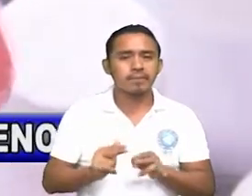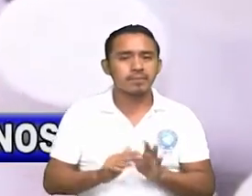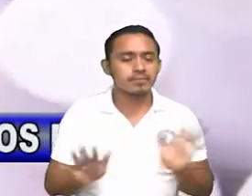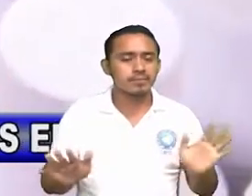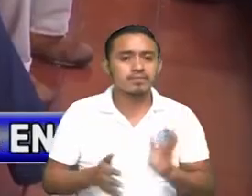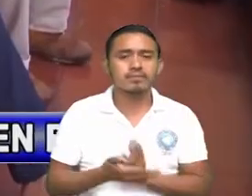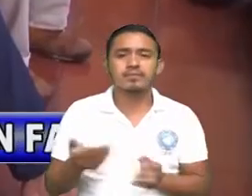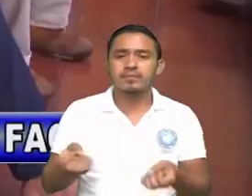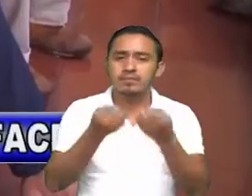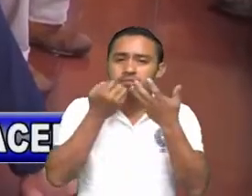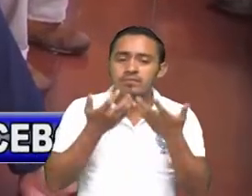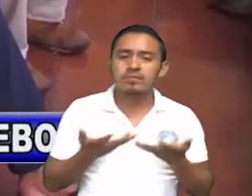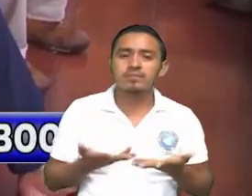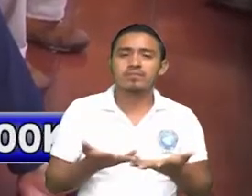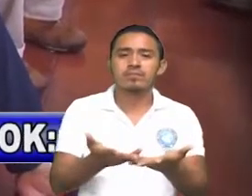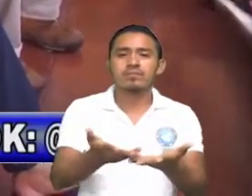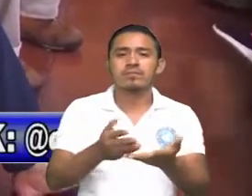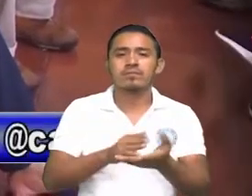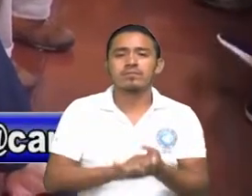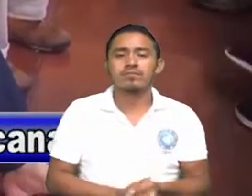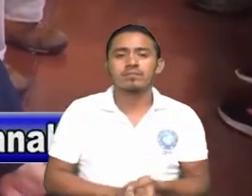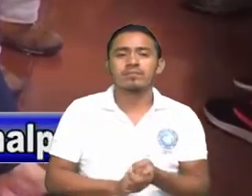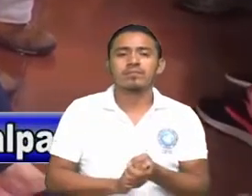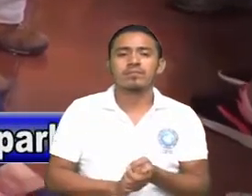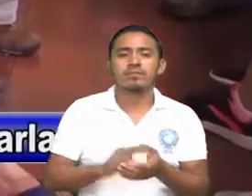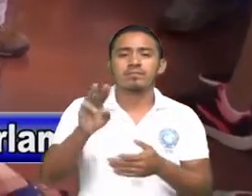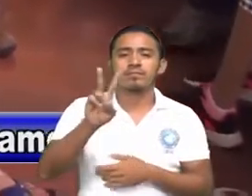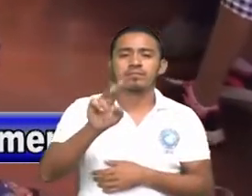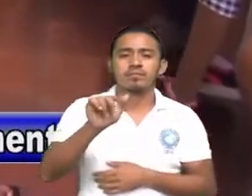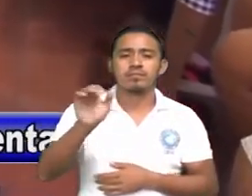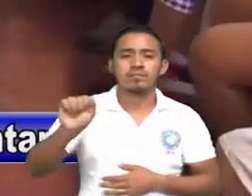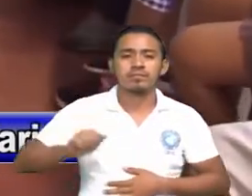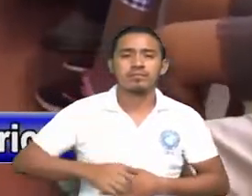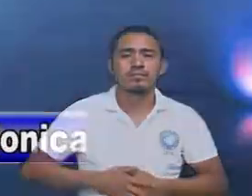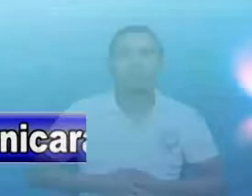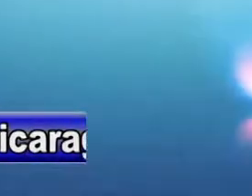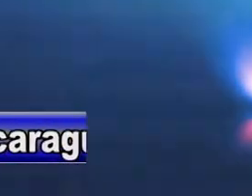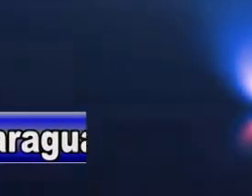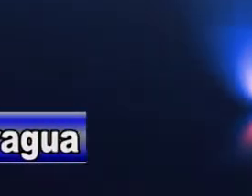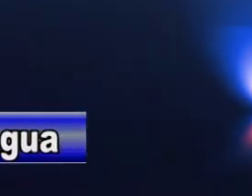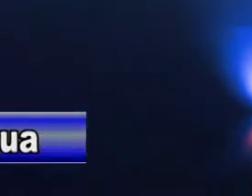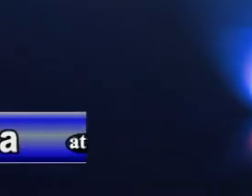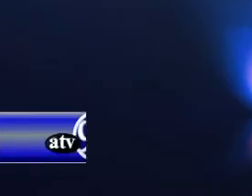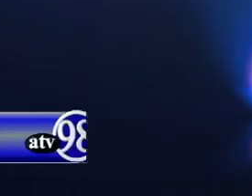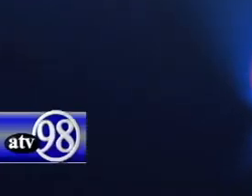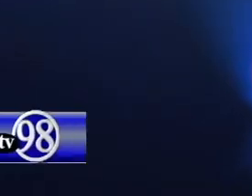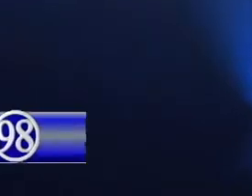cámara de Lester Mora, para el canal parlamentario les informó Vanessa Paz.